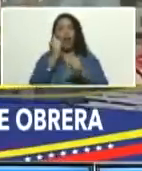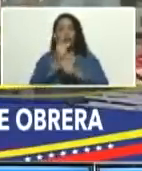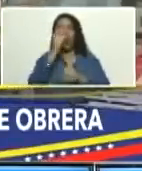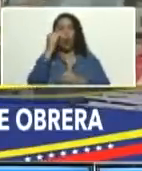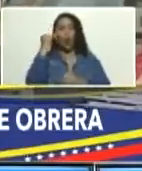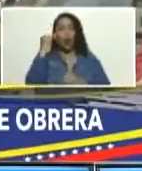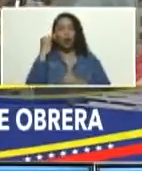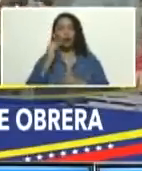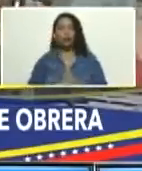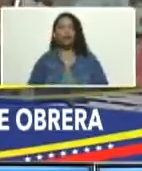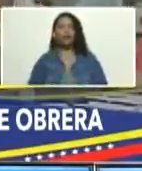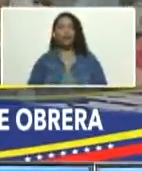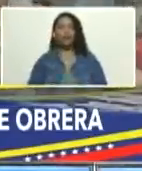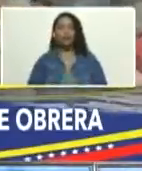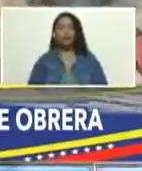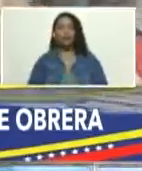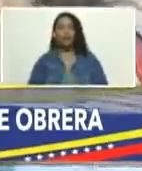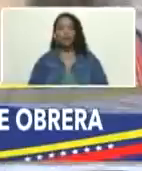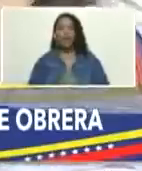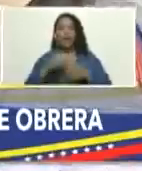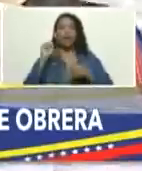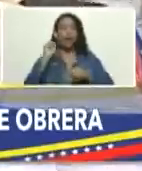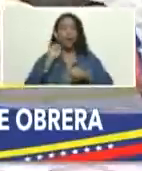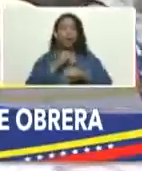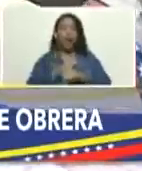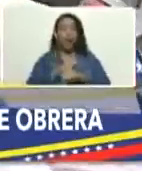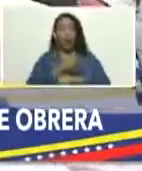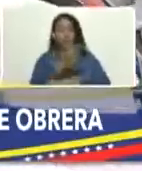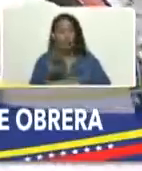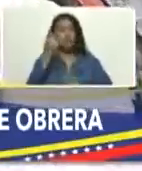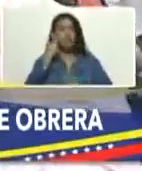trabajadores y las trabajadoras del país. Más temprano que tarde.